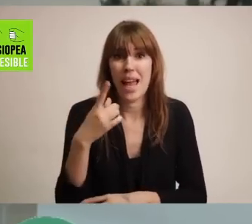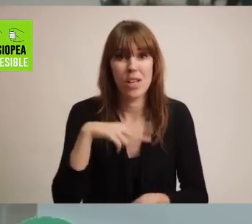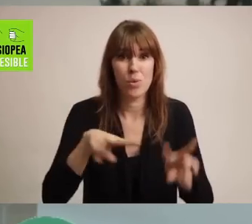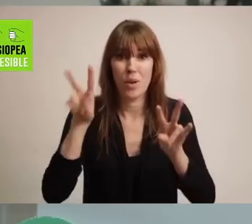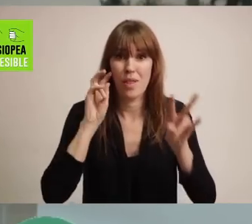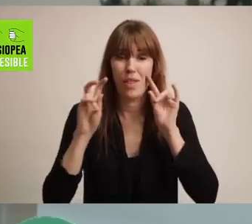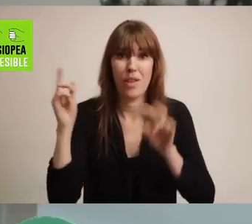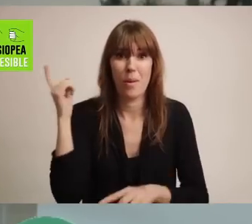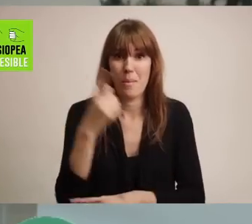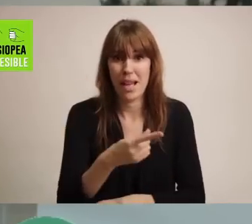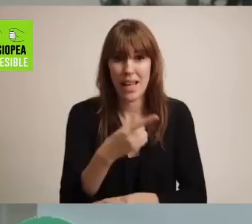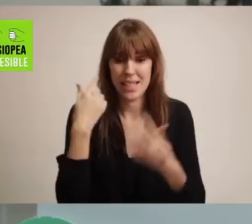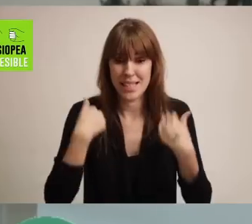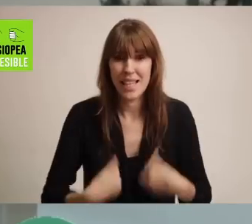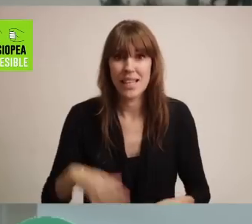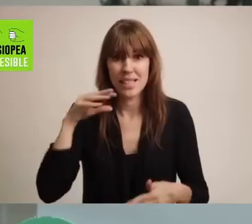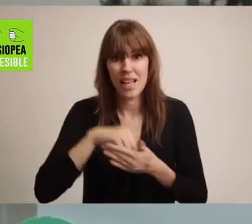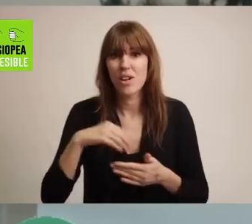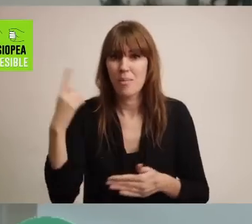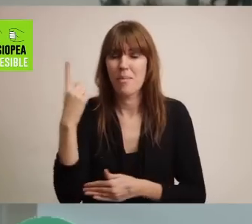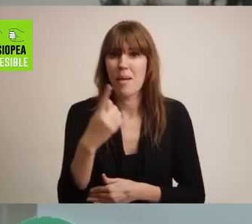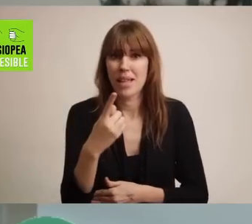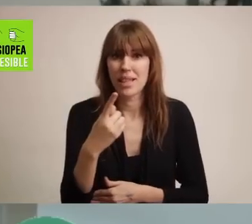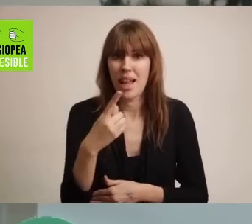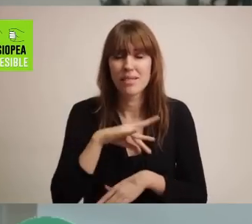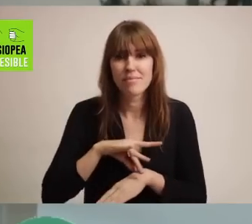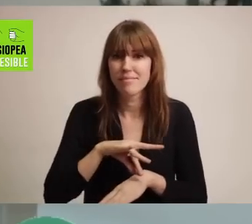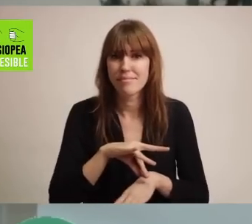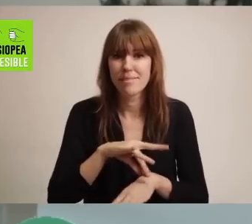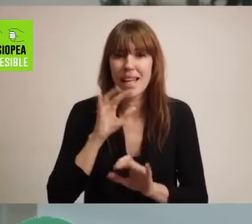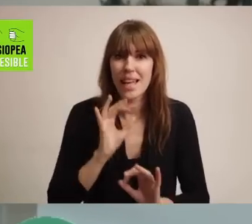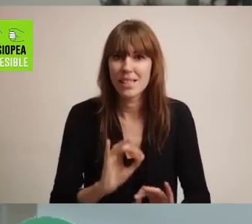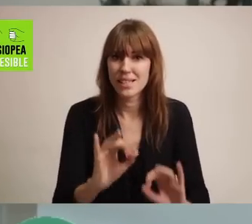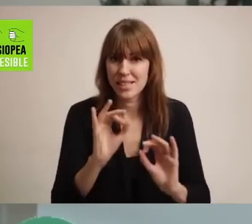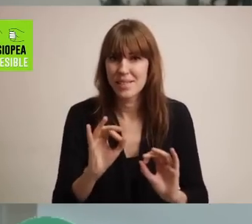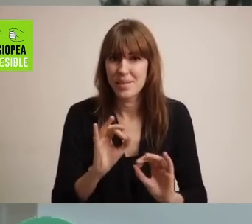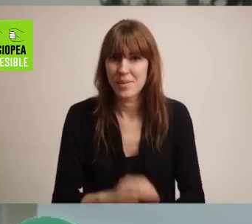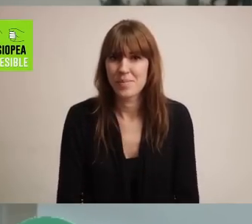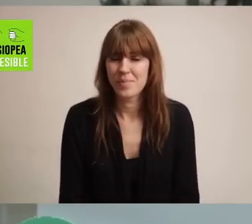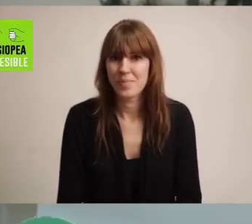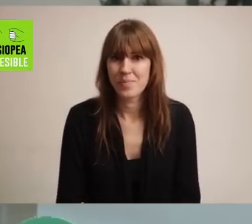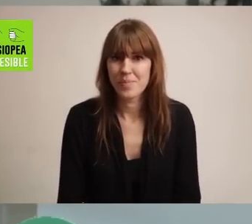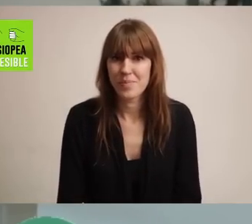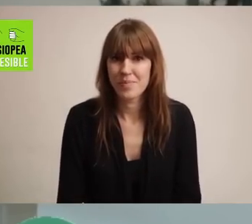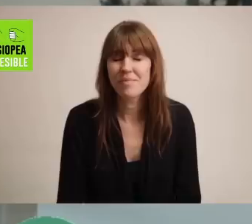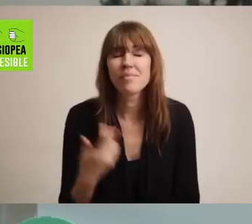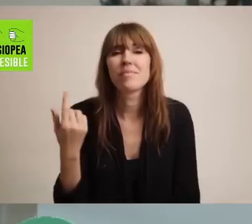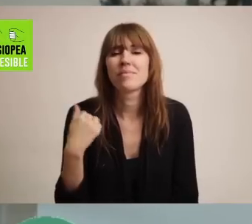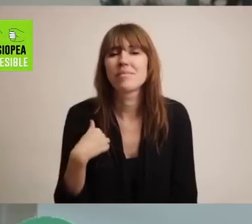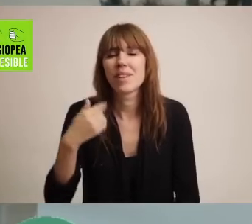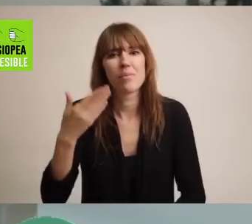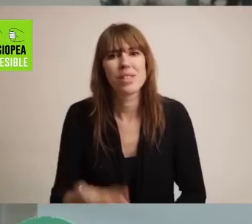mi intuición, por mi verdadero ser interno, que ahí ese no falla. Que dejara de darle